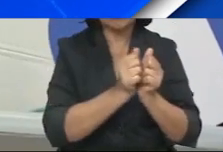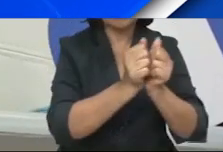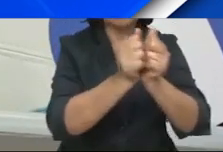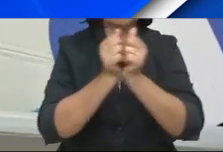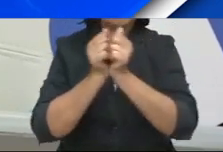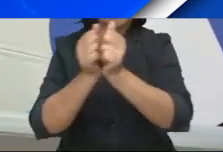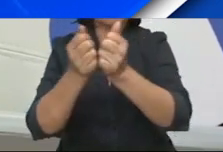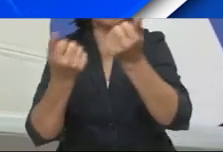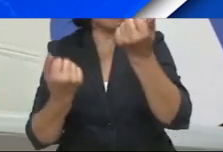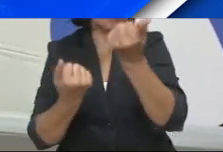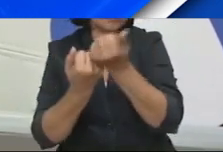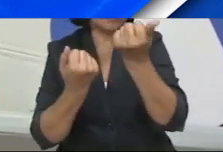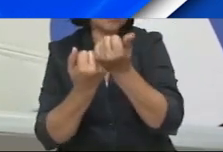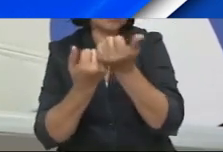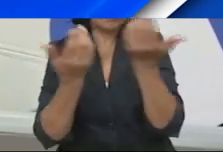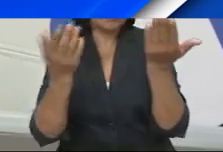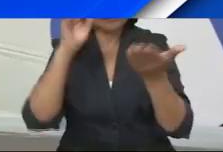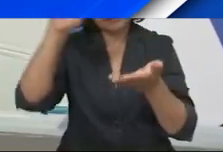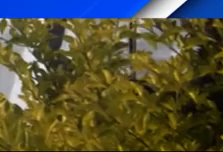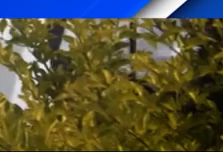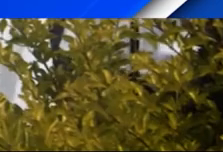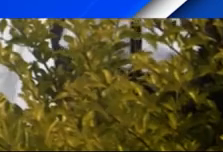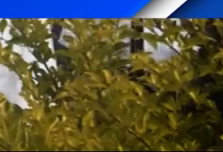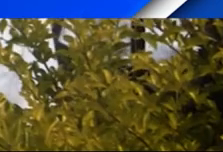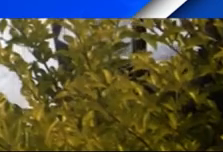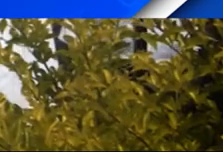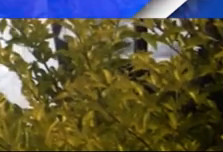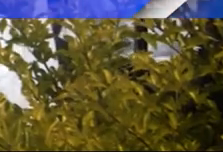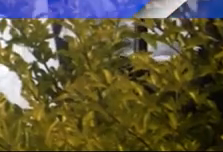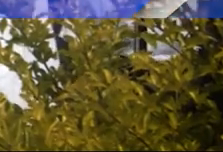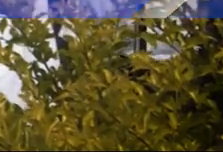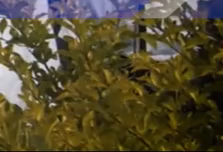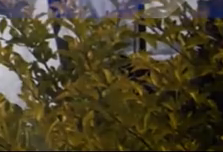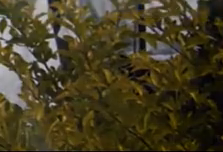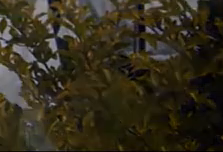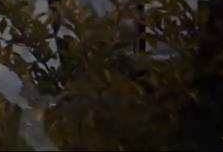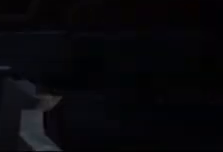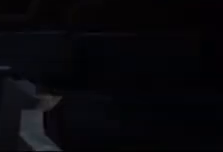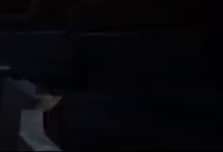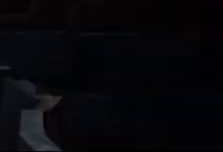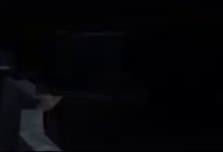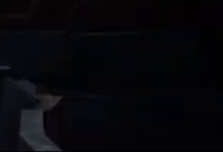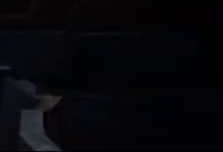acompañamiento técnico y crediticio del gobierno. Noticias 12, Darlene Téllez.